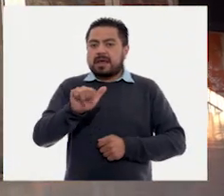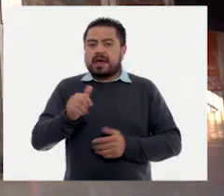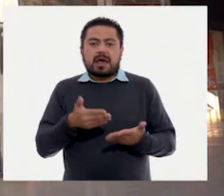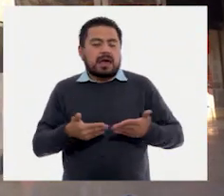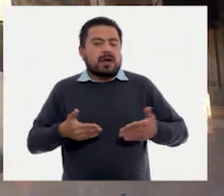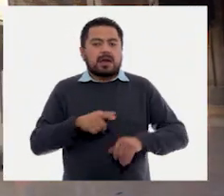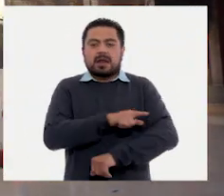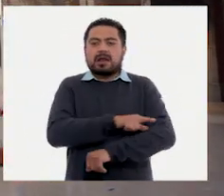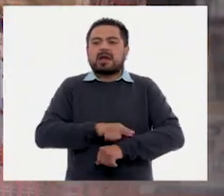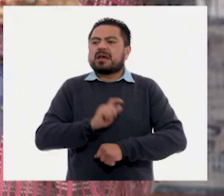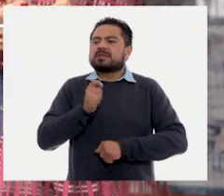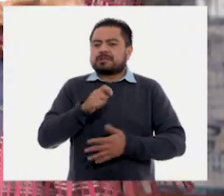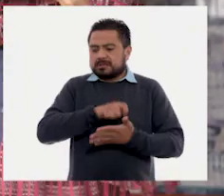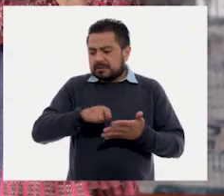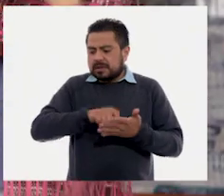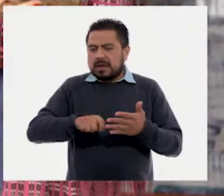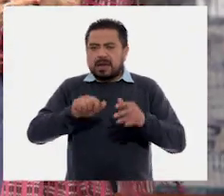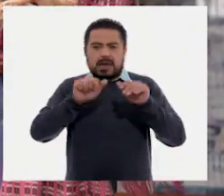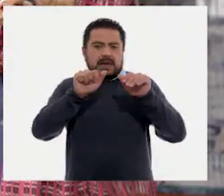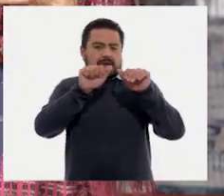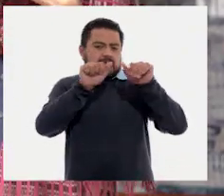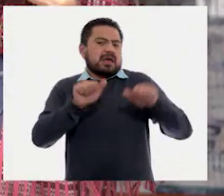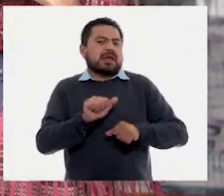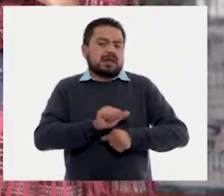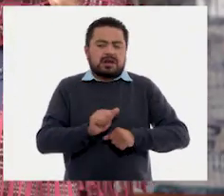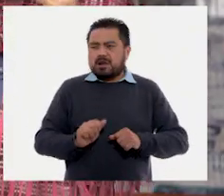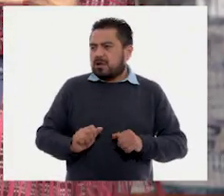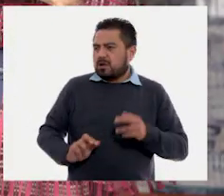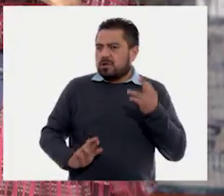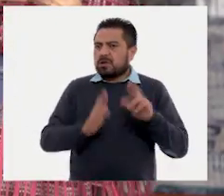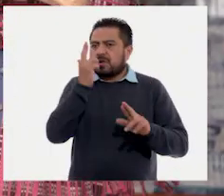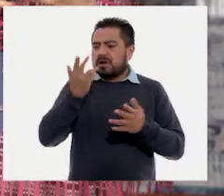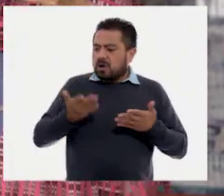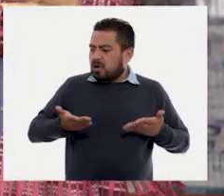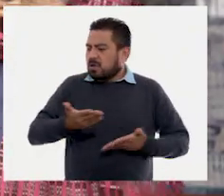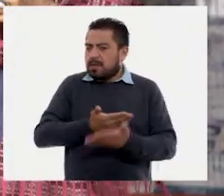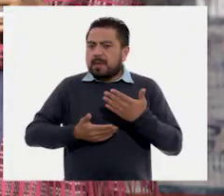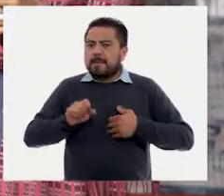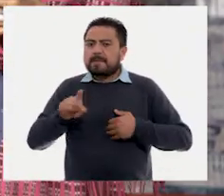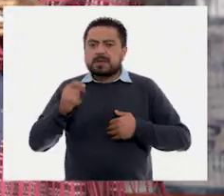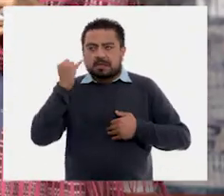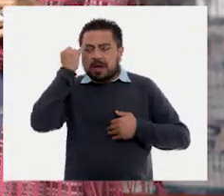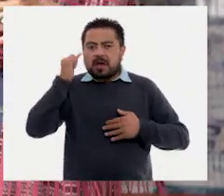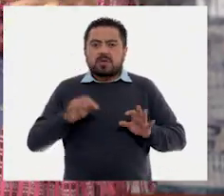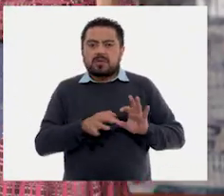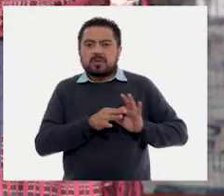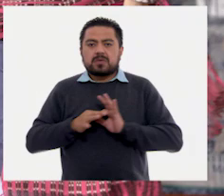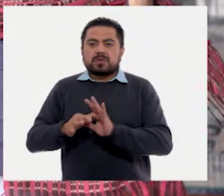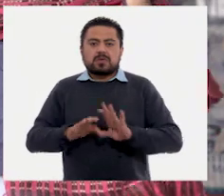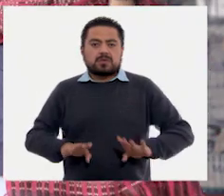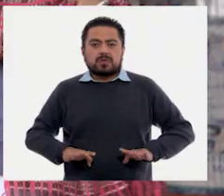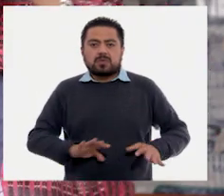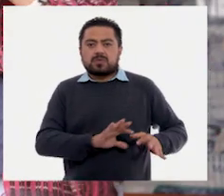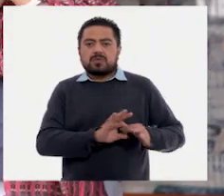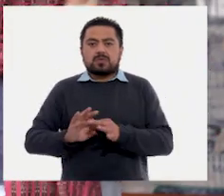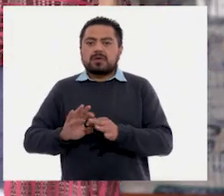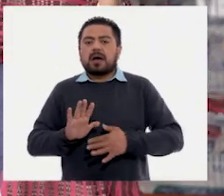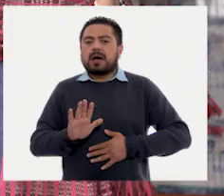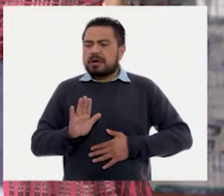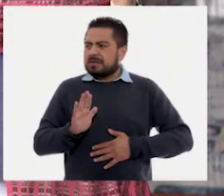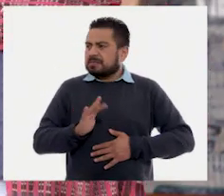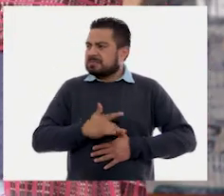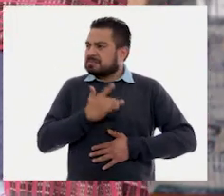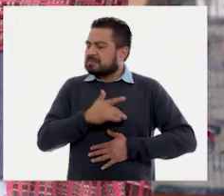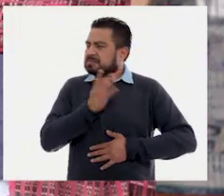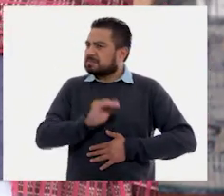famosa Liga de Escritores y Artistas Revolucionarios, que además compartían esas ideas socialistas. Así que llegaron con gran